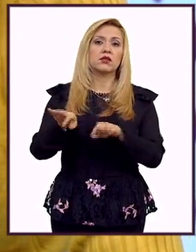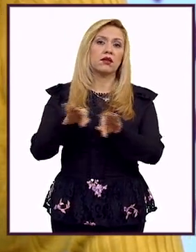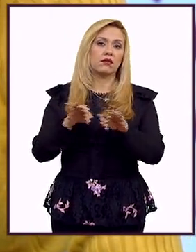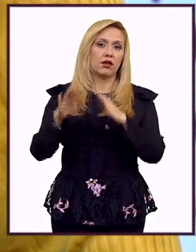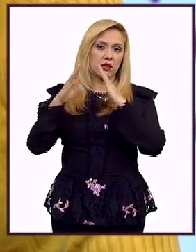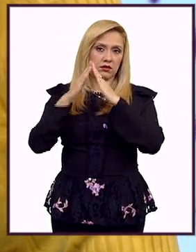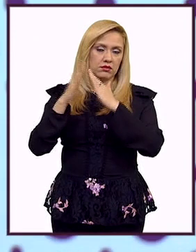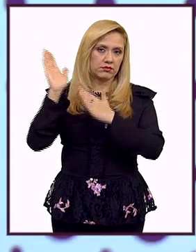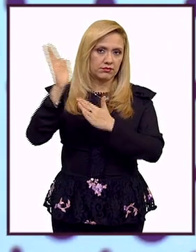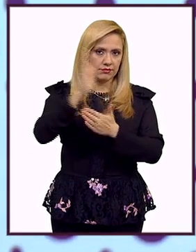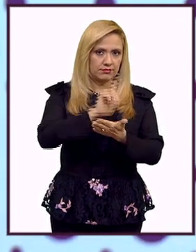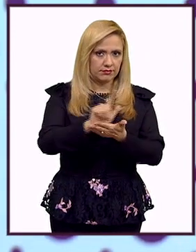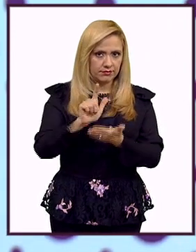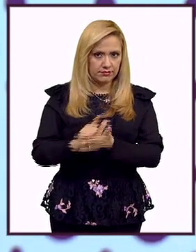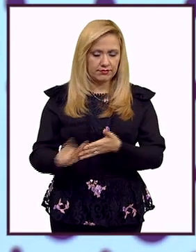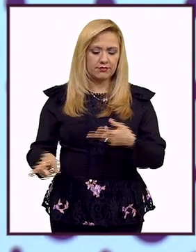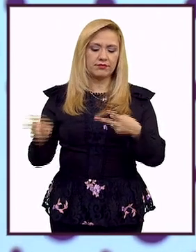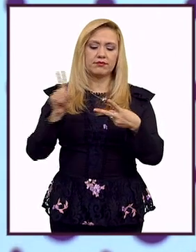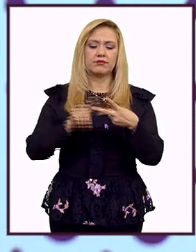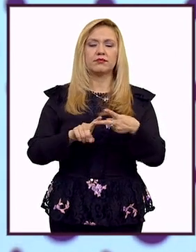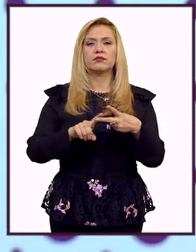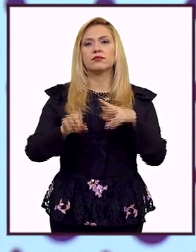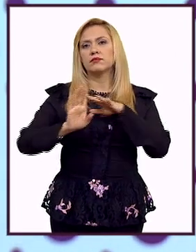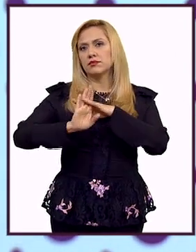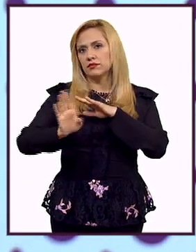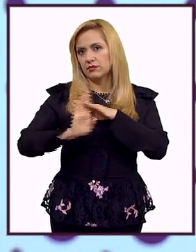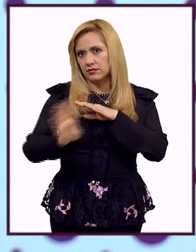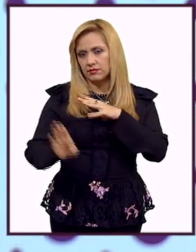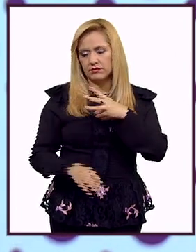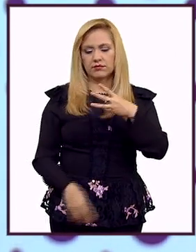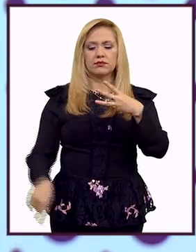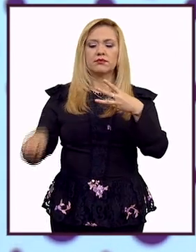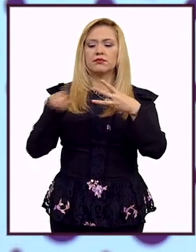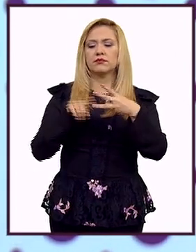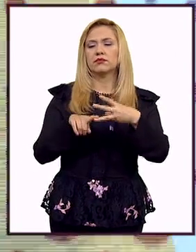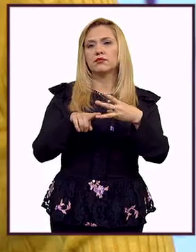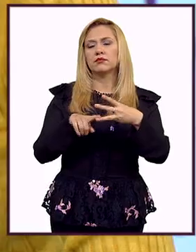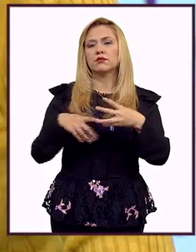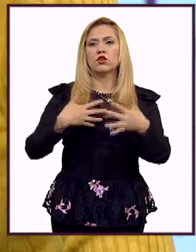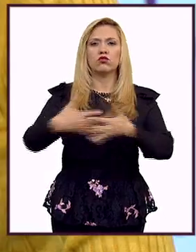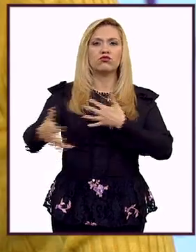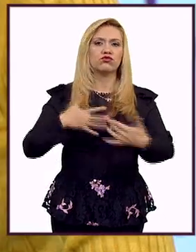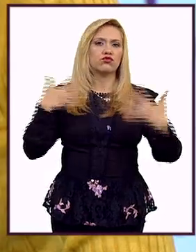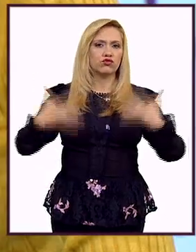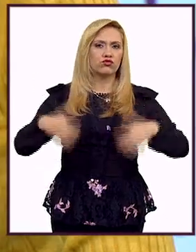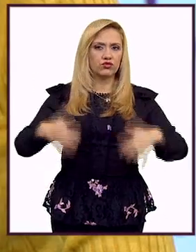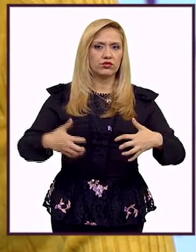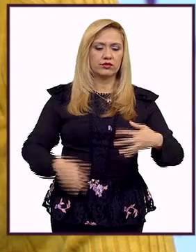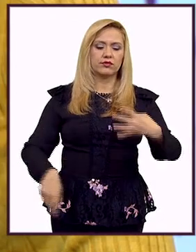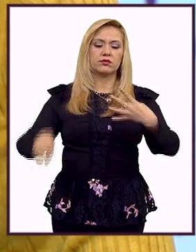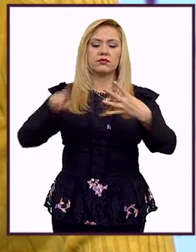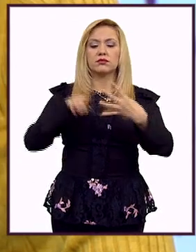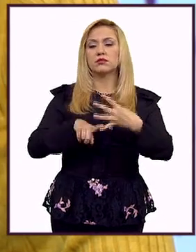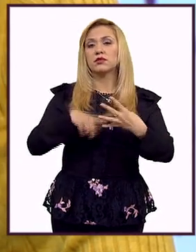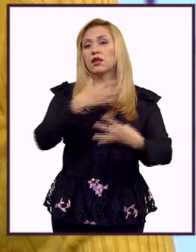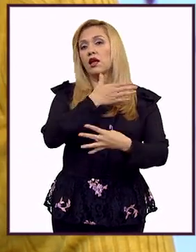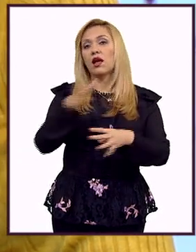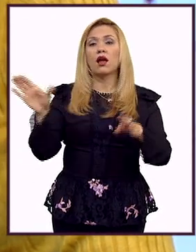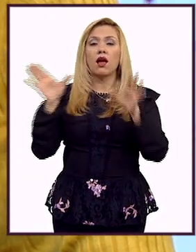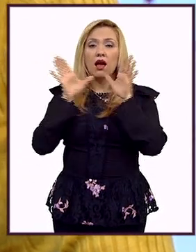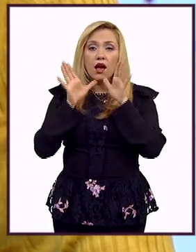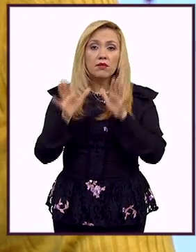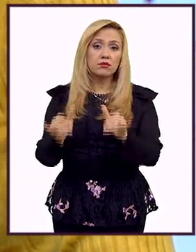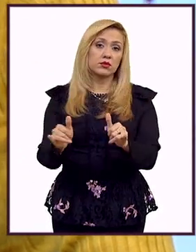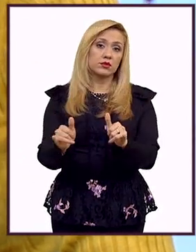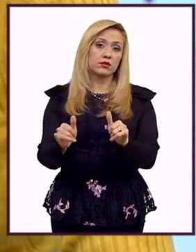hogar, también las trabajadoras migrantes, las trabajadoras de maquila y por último las trabajadoras jornaleras agrícolas, que justo tiene